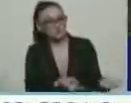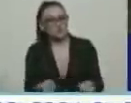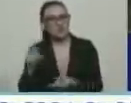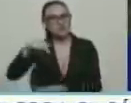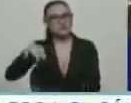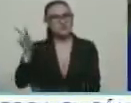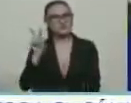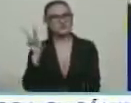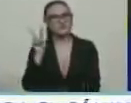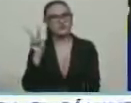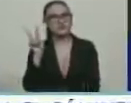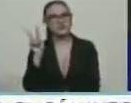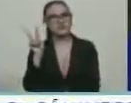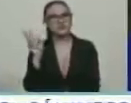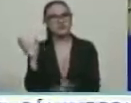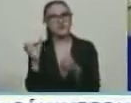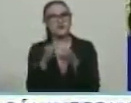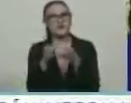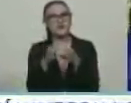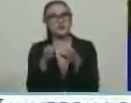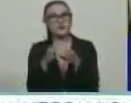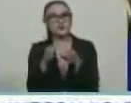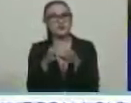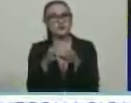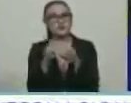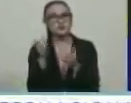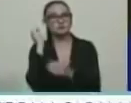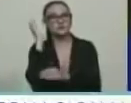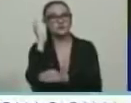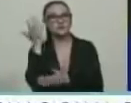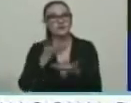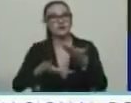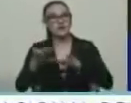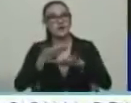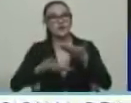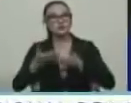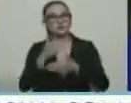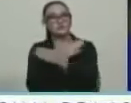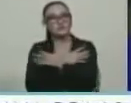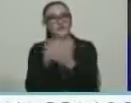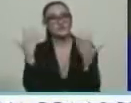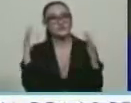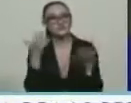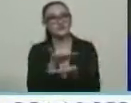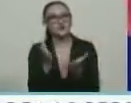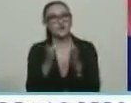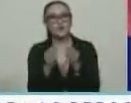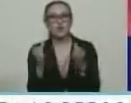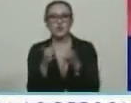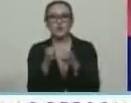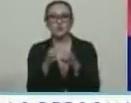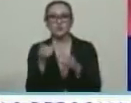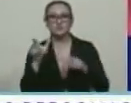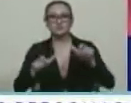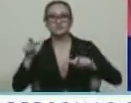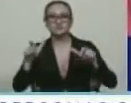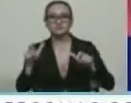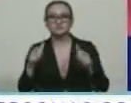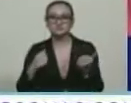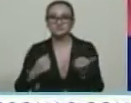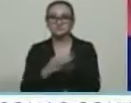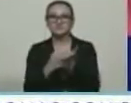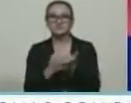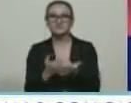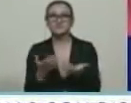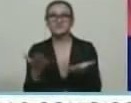y en la organización de este foro de negocios. Le felicito a todas las organizaciones que aportaron y